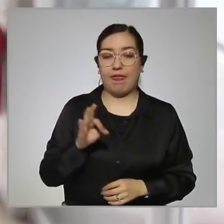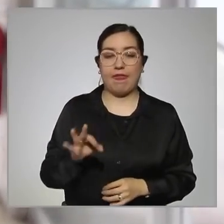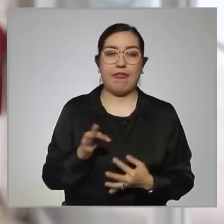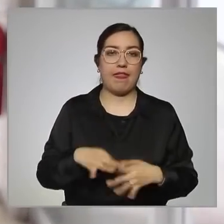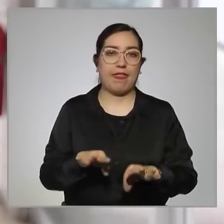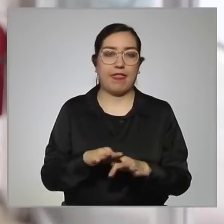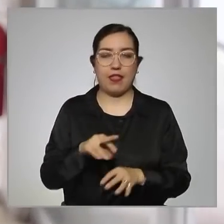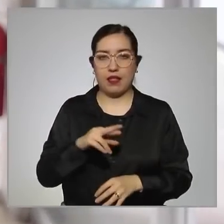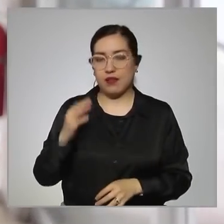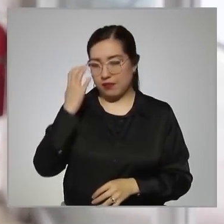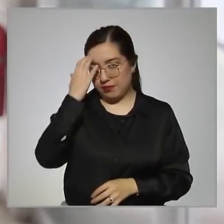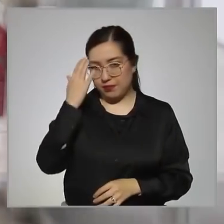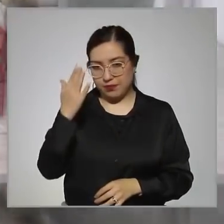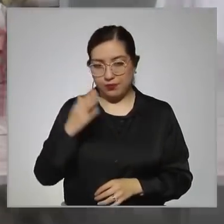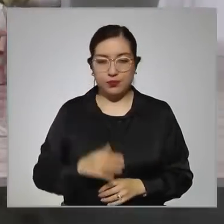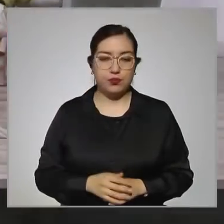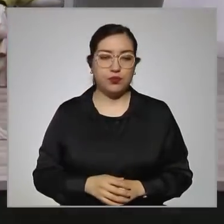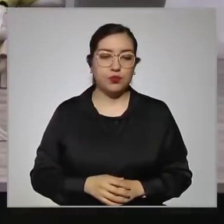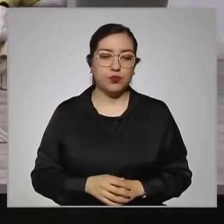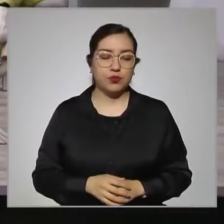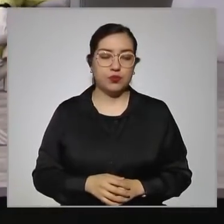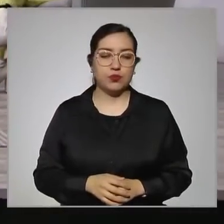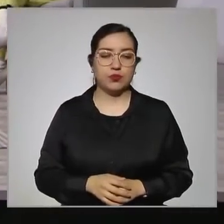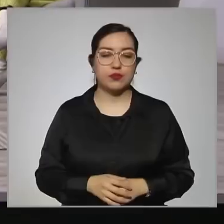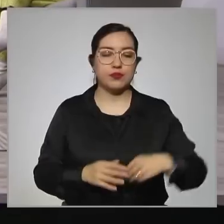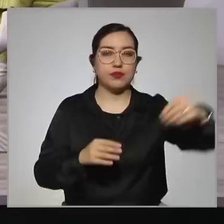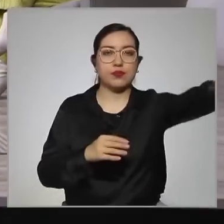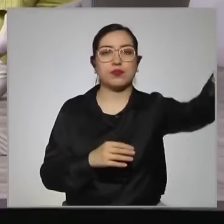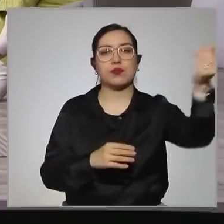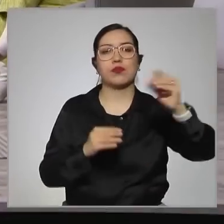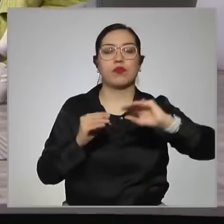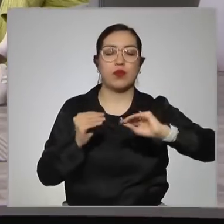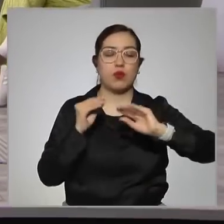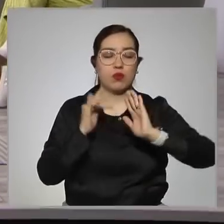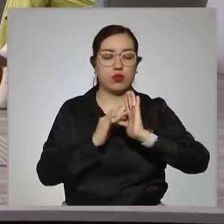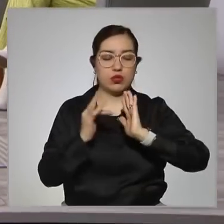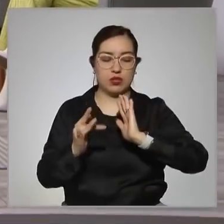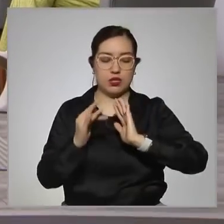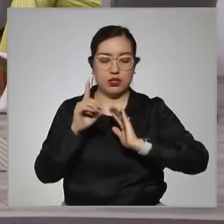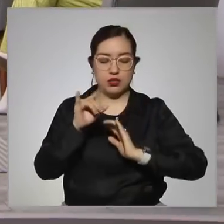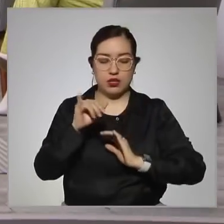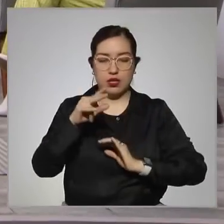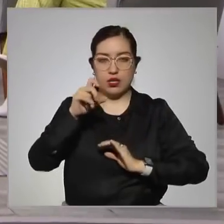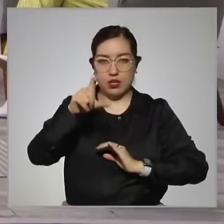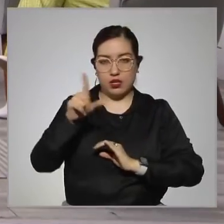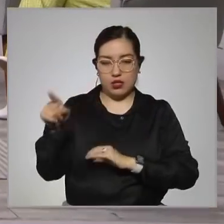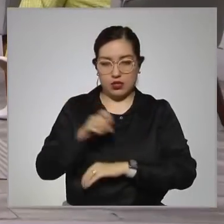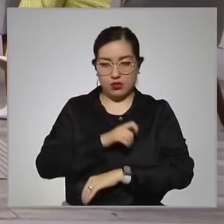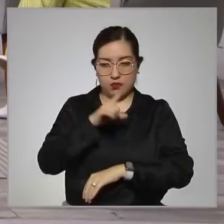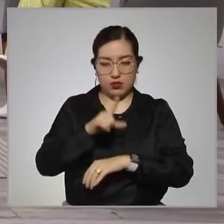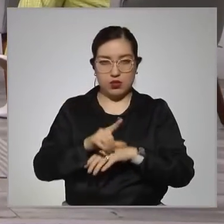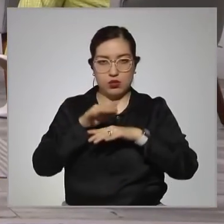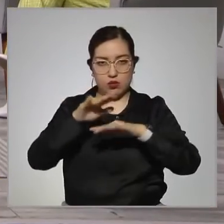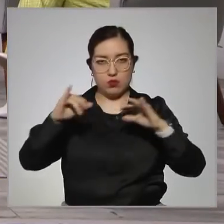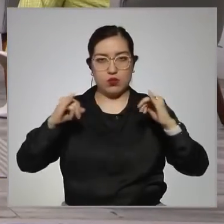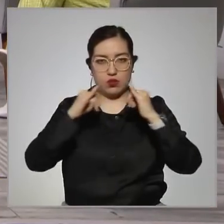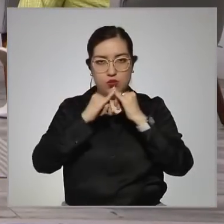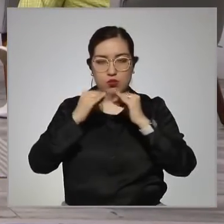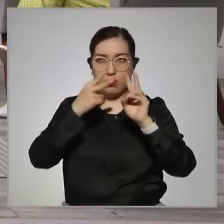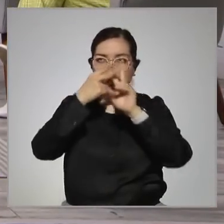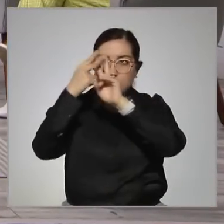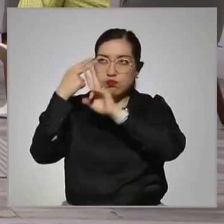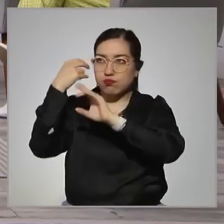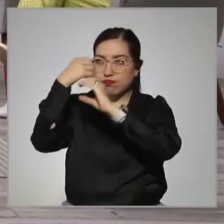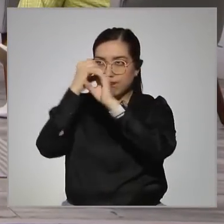es bien reconocida. Muchas gracias a Daniel Flores, especialista del Instituto de Astronomía de la UNAM, por